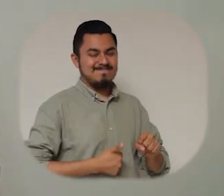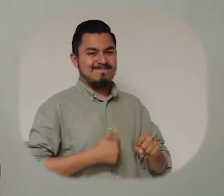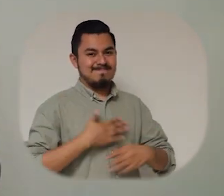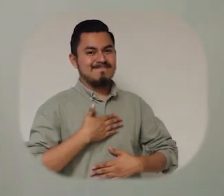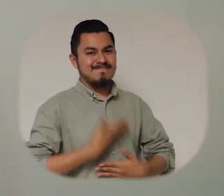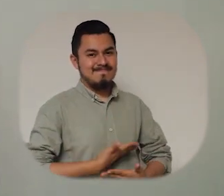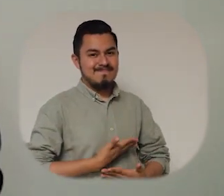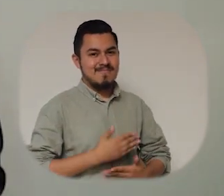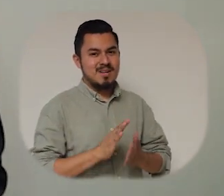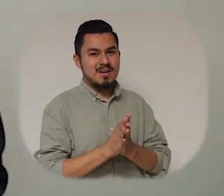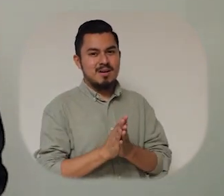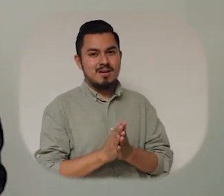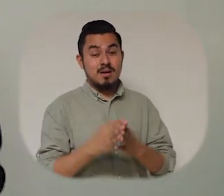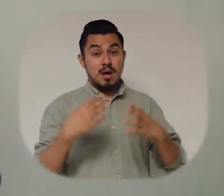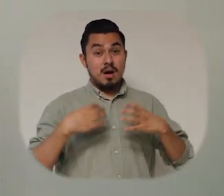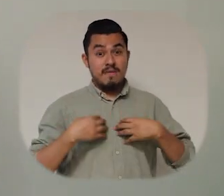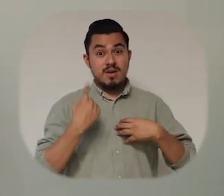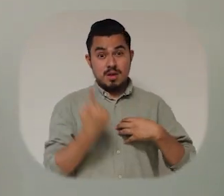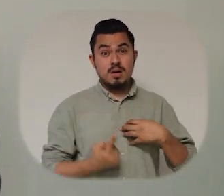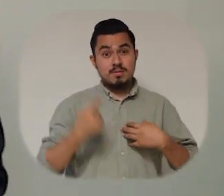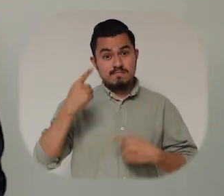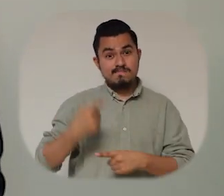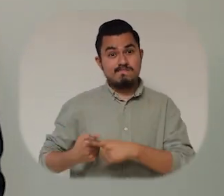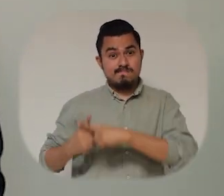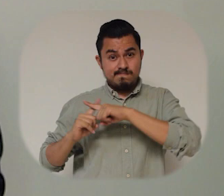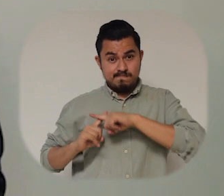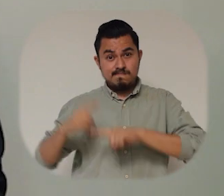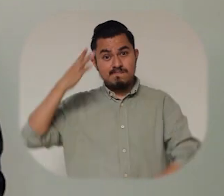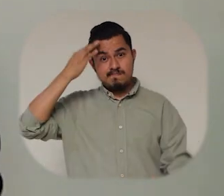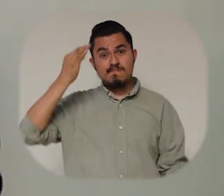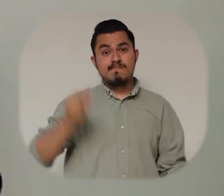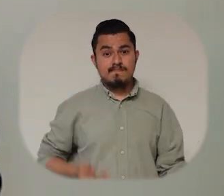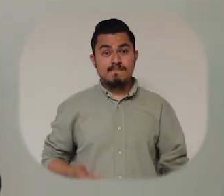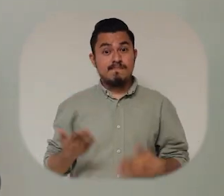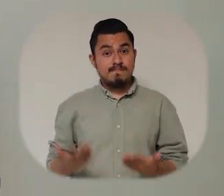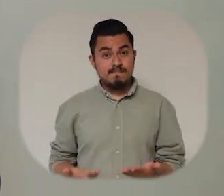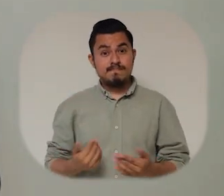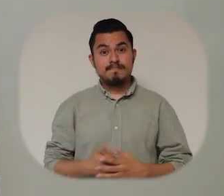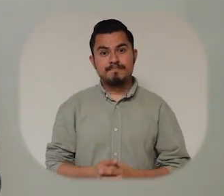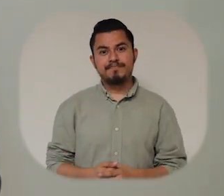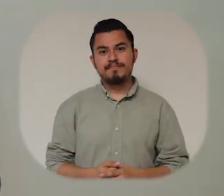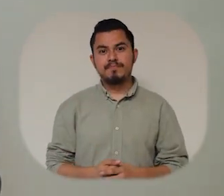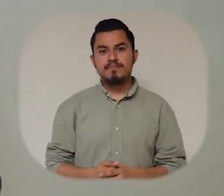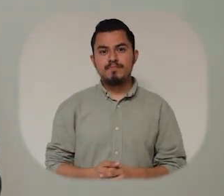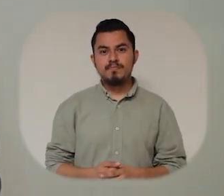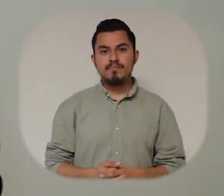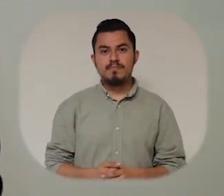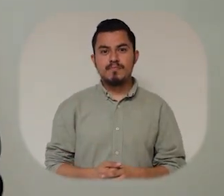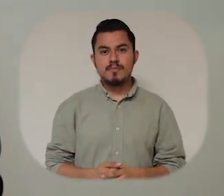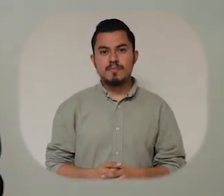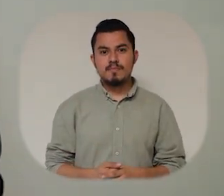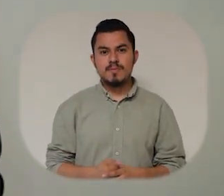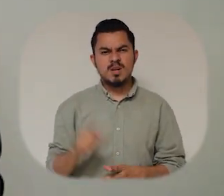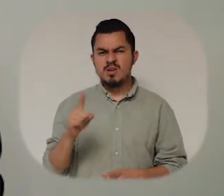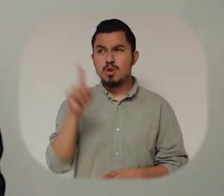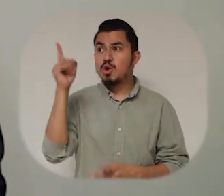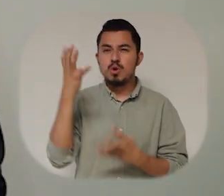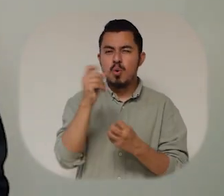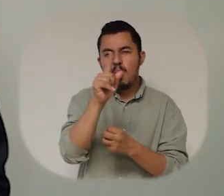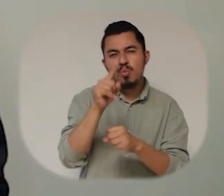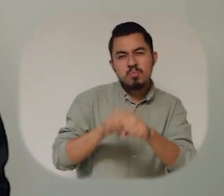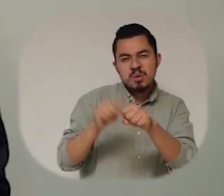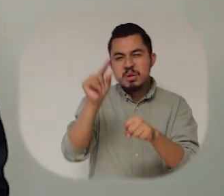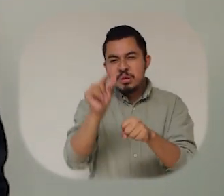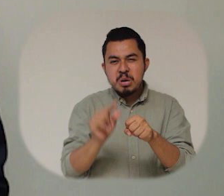a Dios. Esto es la vida del creyente. Así que no es Dios lo que pide un poco de su